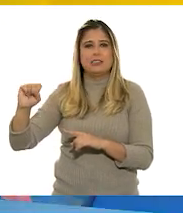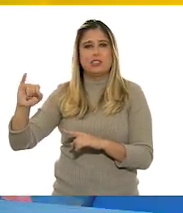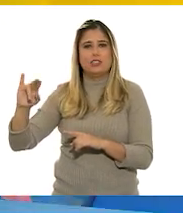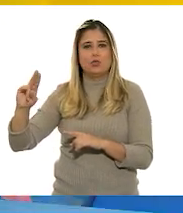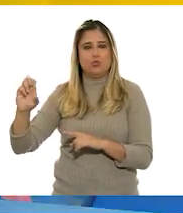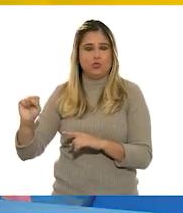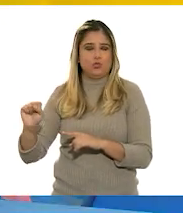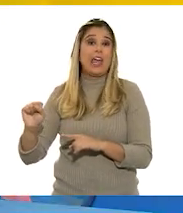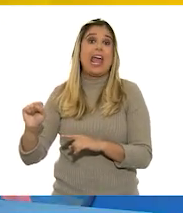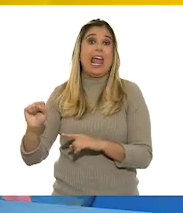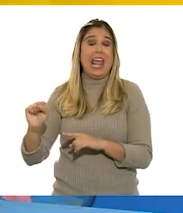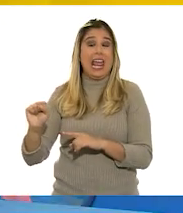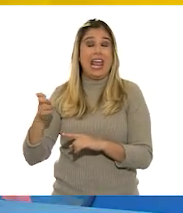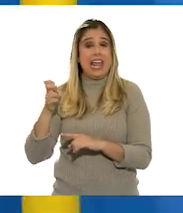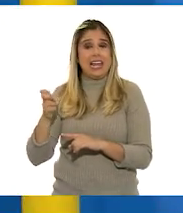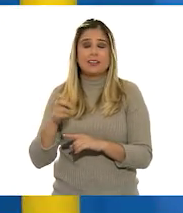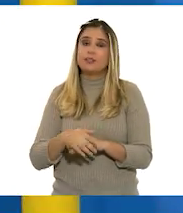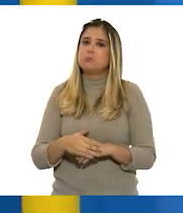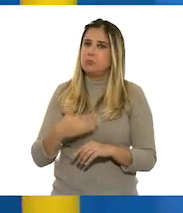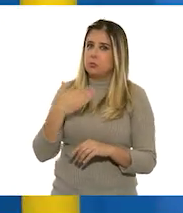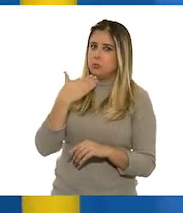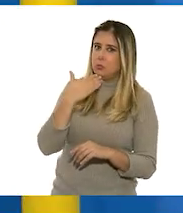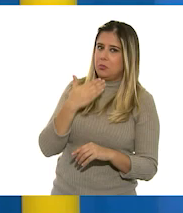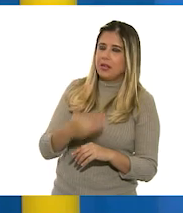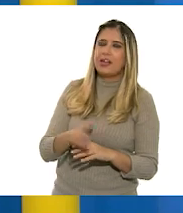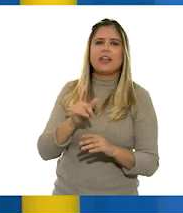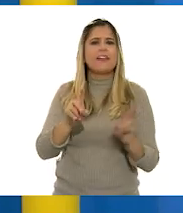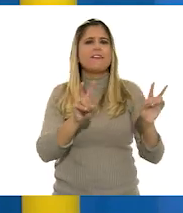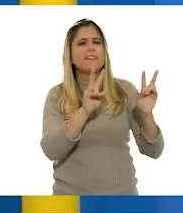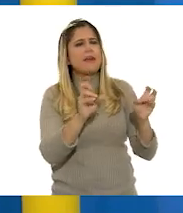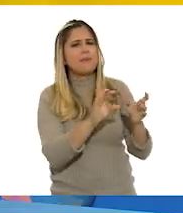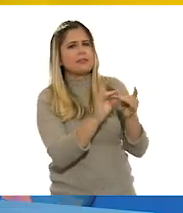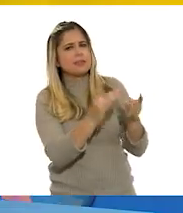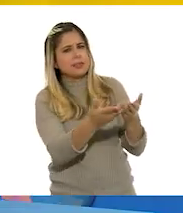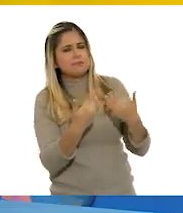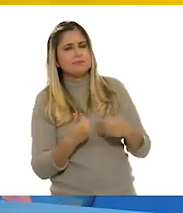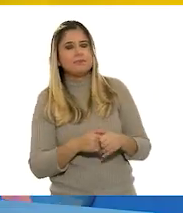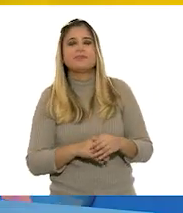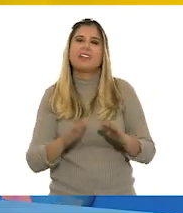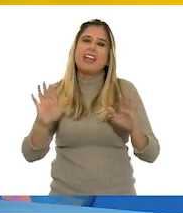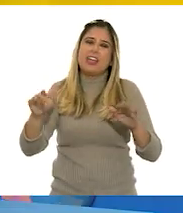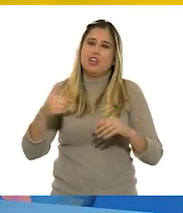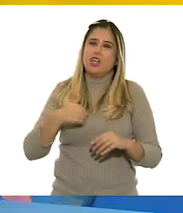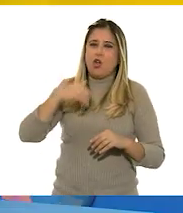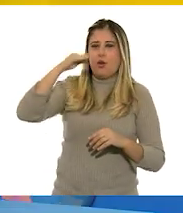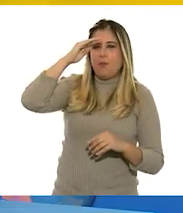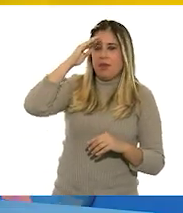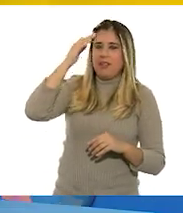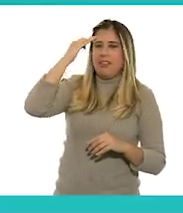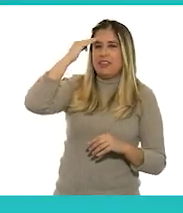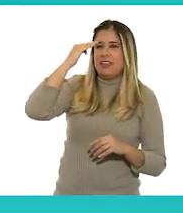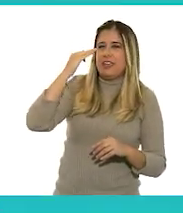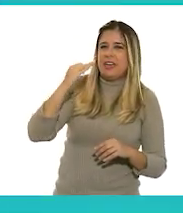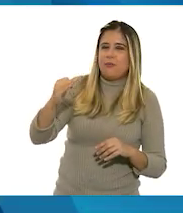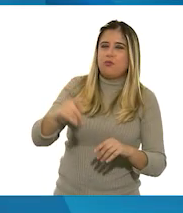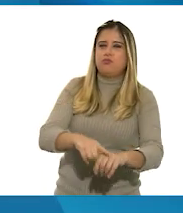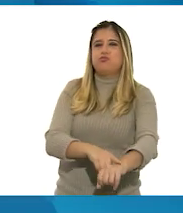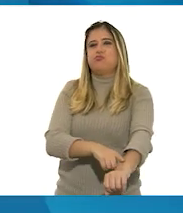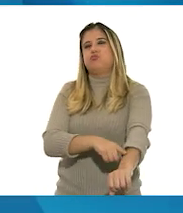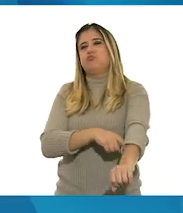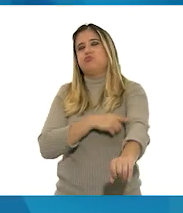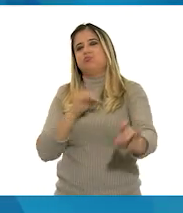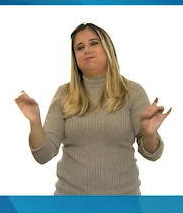Juan Carlos, ¿qué nos puedes comentar sobre el tiempo? Bueno, diría que es una duración de un suceso